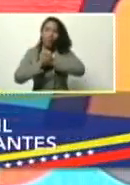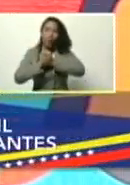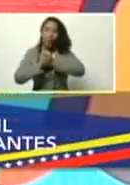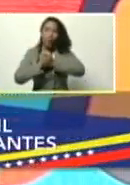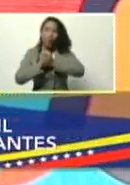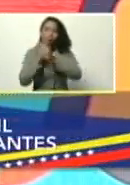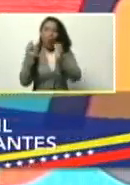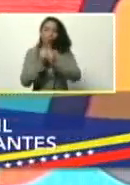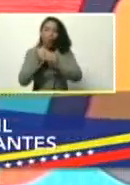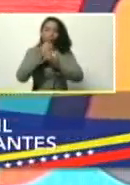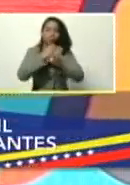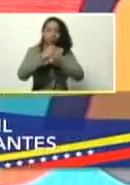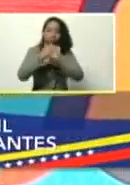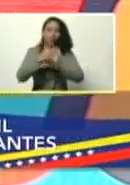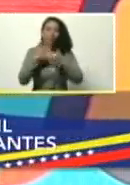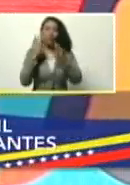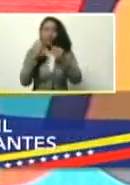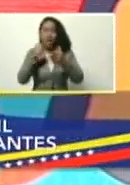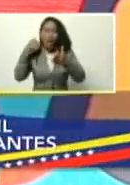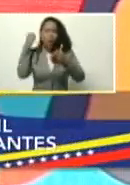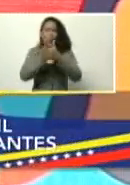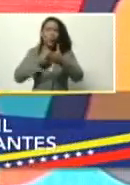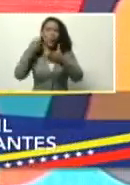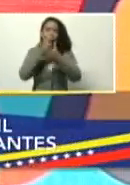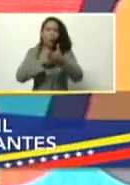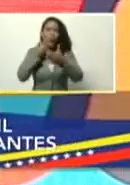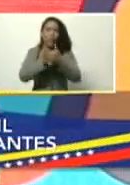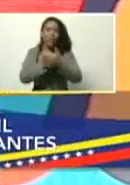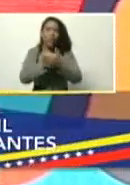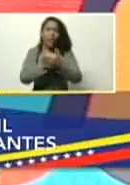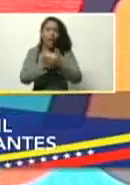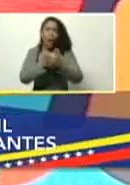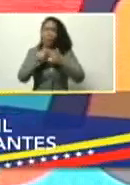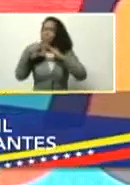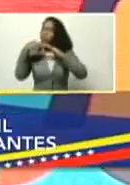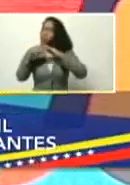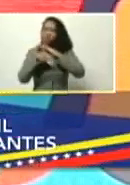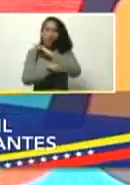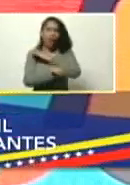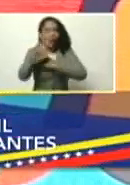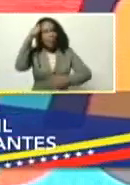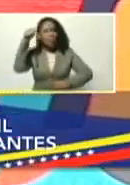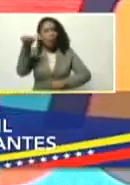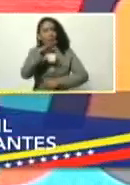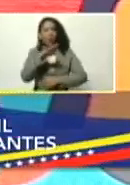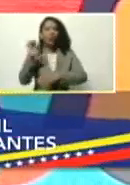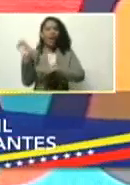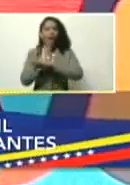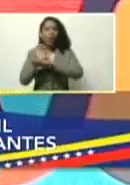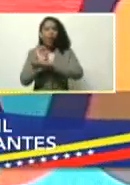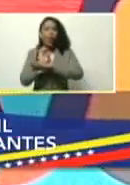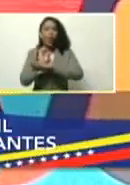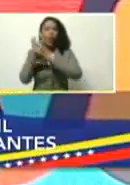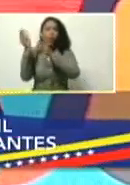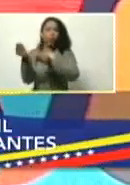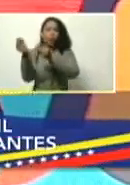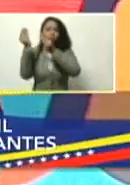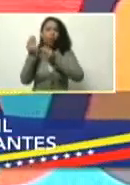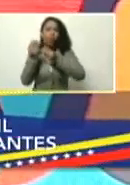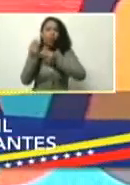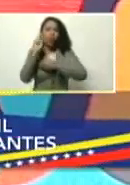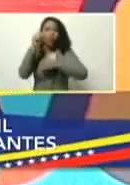el que compartí tantas luchas desde la profundidad del pueblo ecuatoriano nos diera